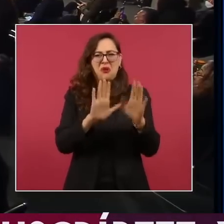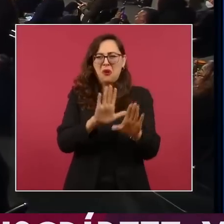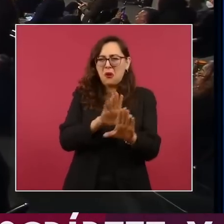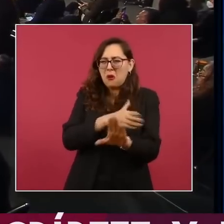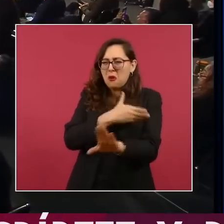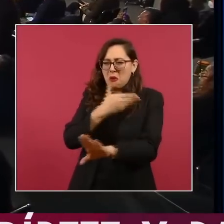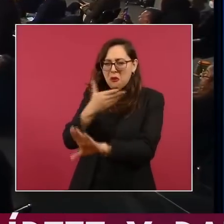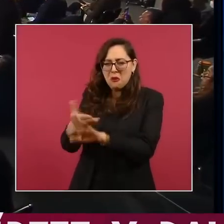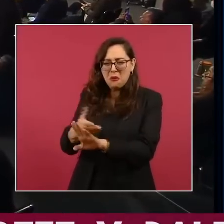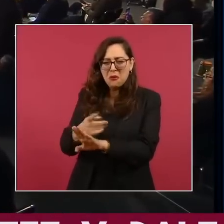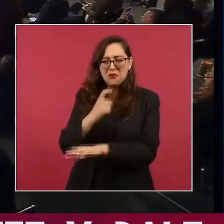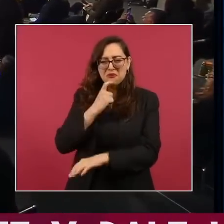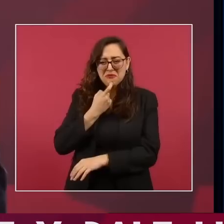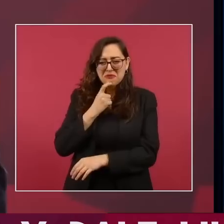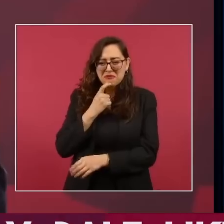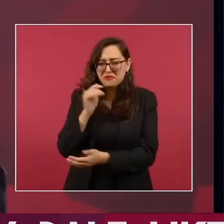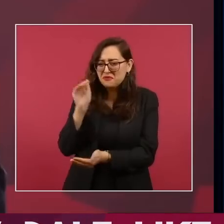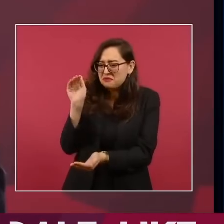prohibiendo